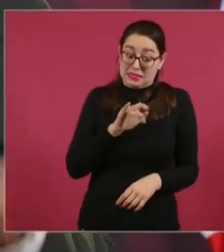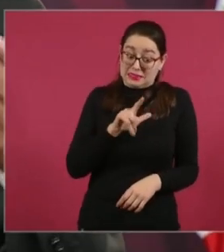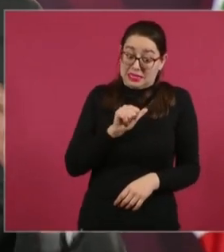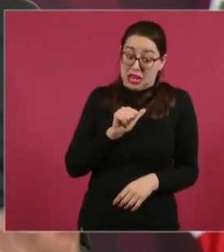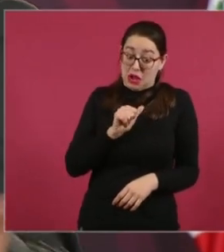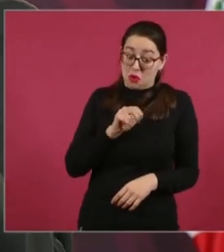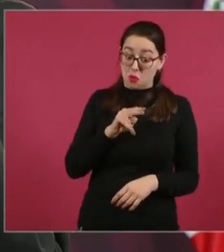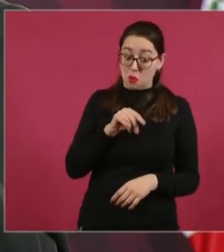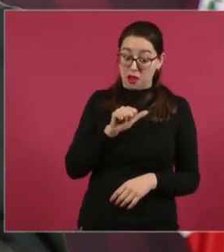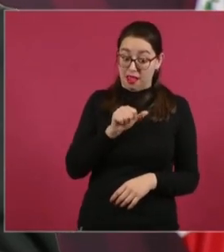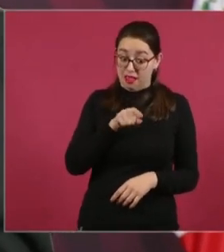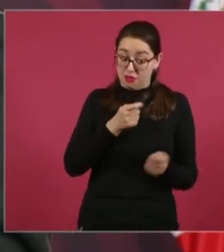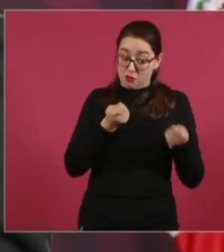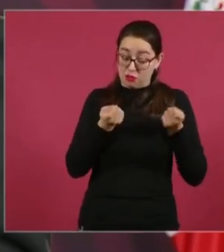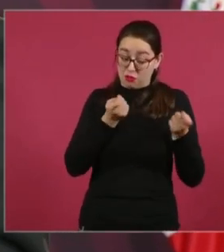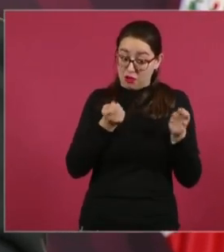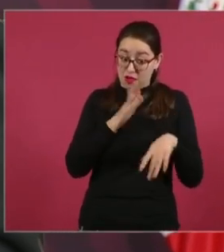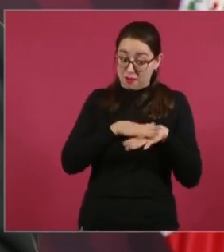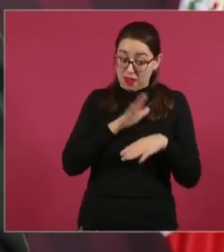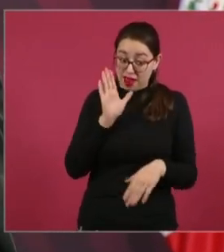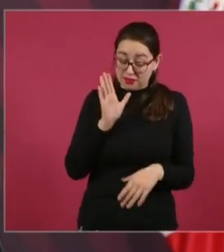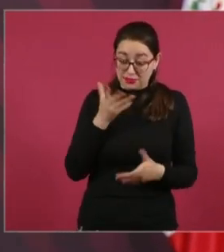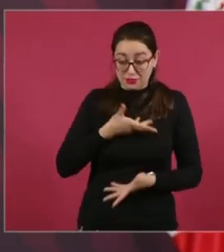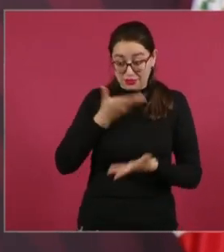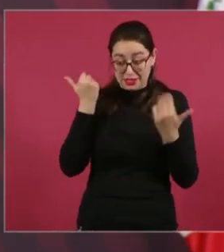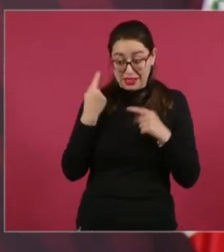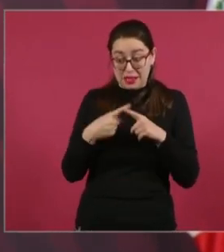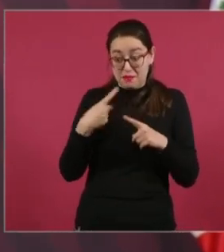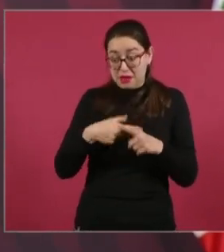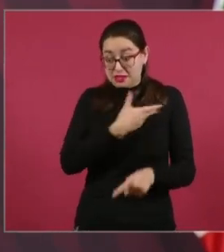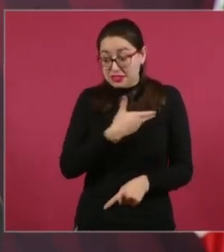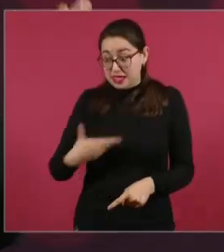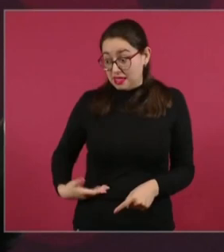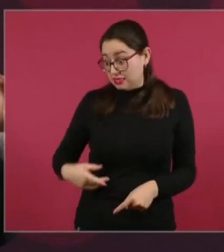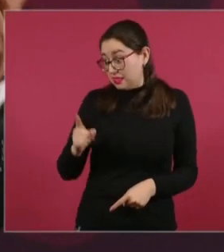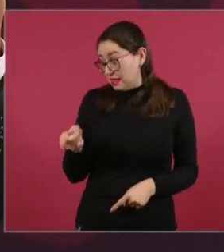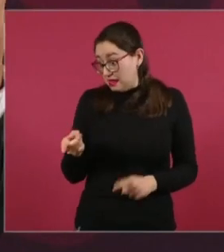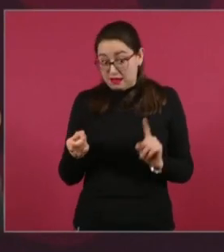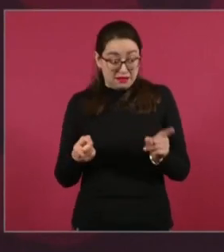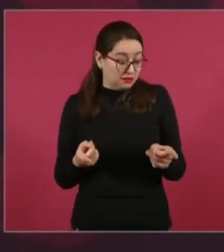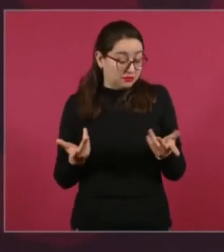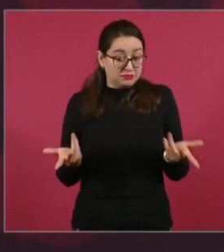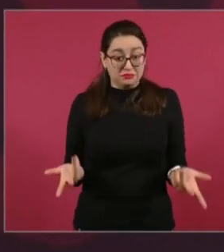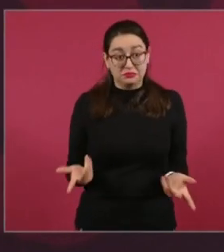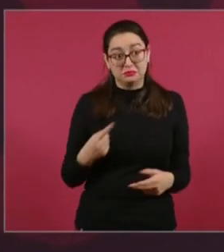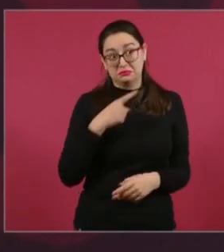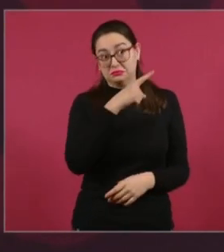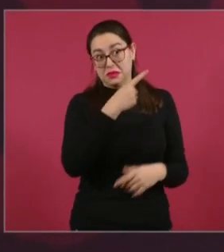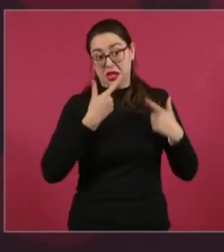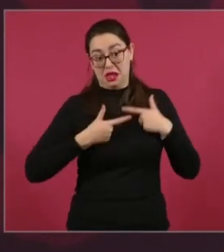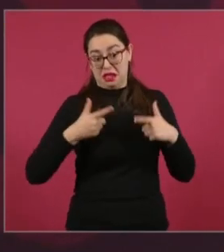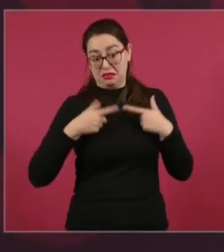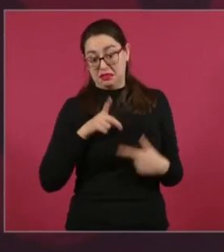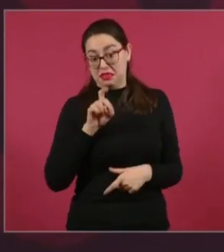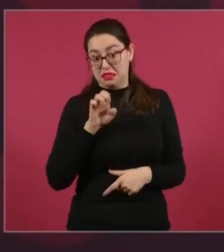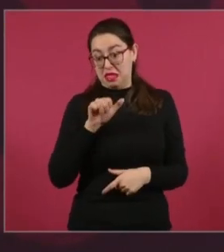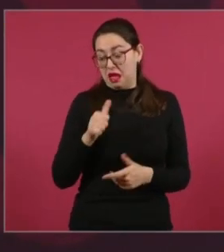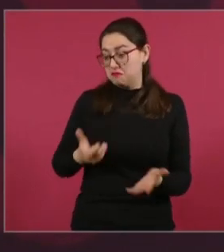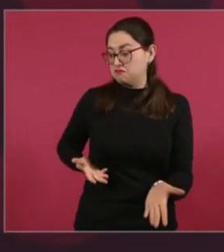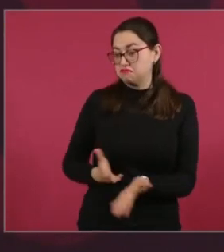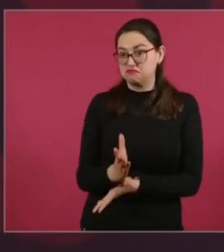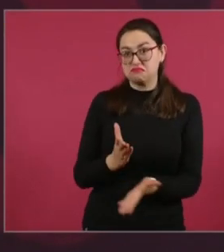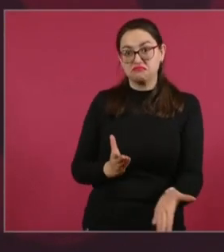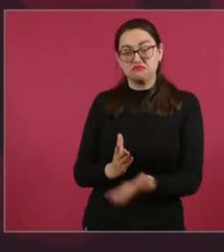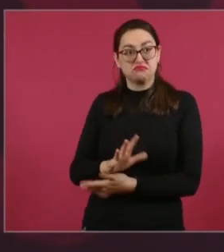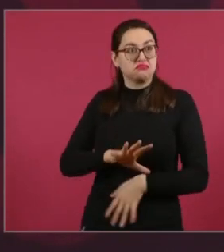Entonces, entraban al país y